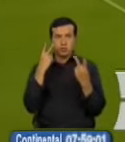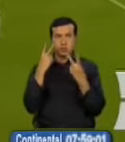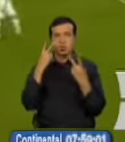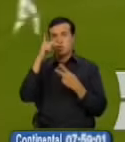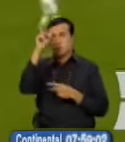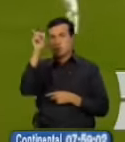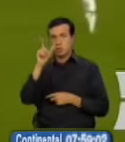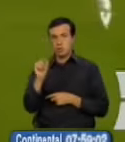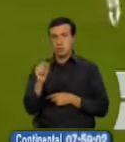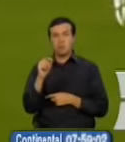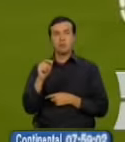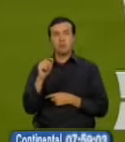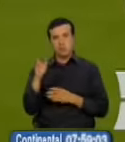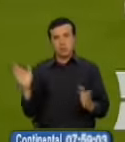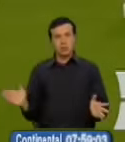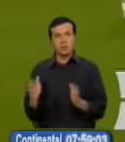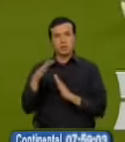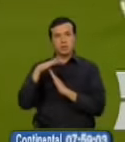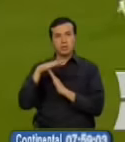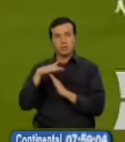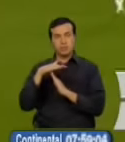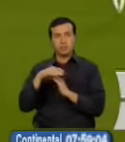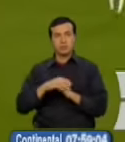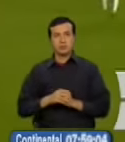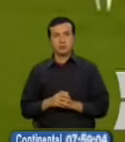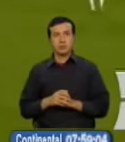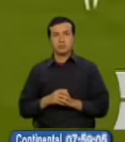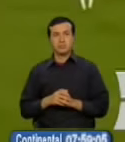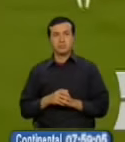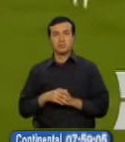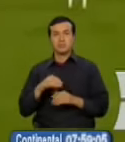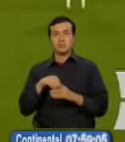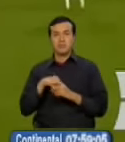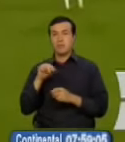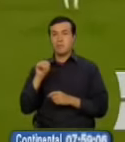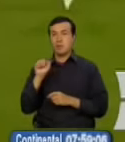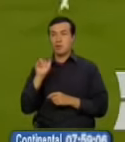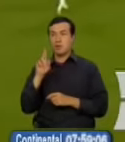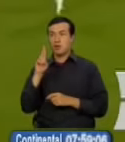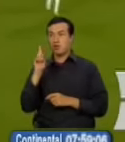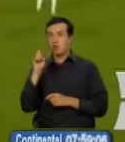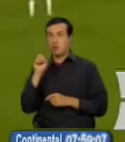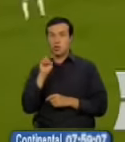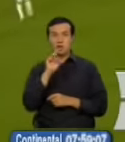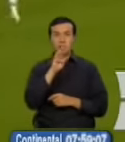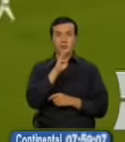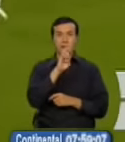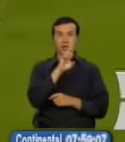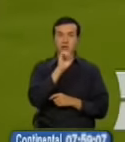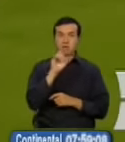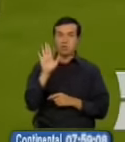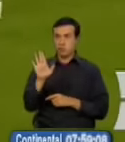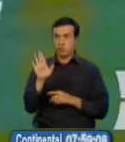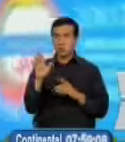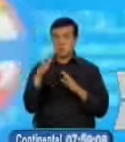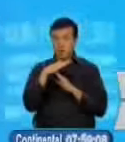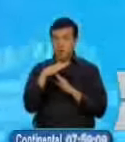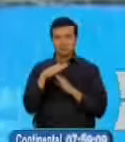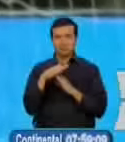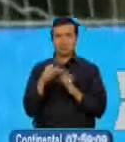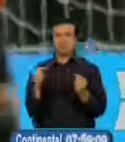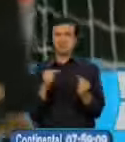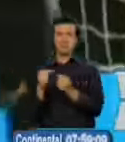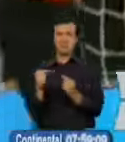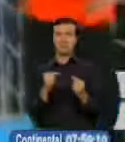Roma para promover la paz. Sin embargo, lo que ocurrió entre Diego Armando Maradona y Juan Sebastián Verón dista mucho de aquel mensaje